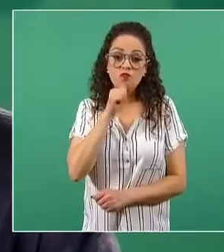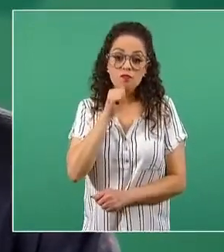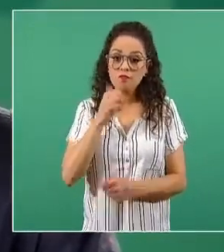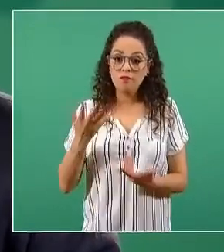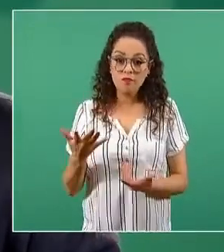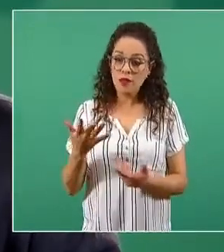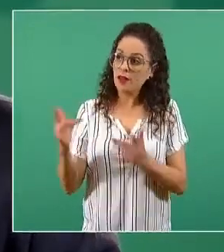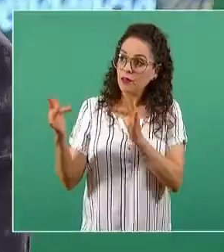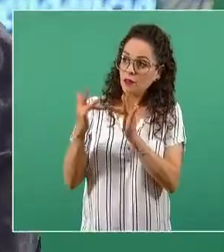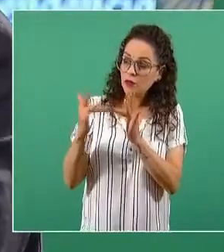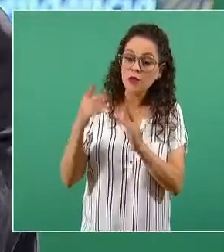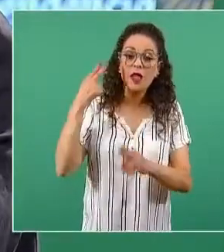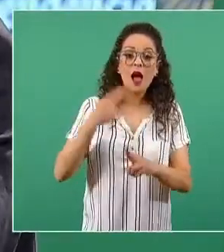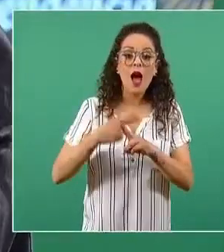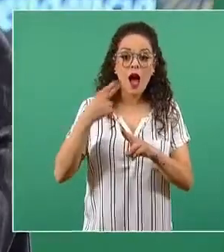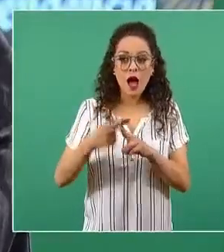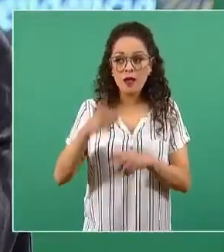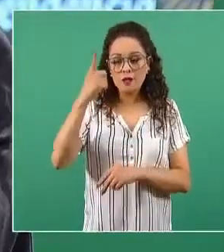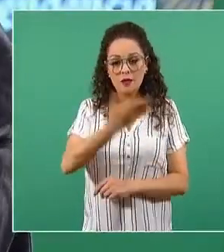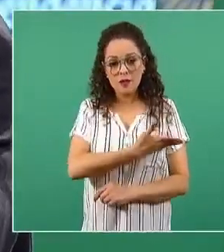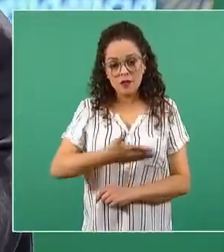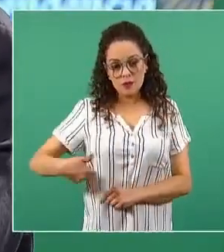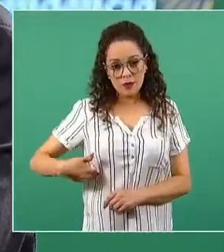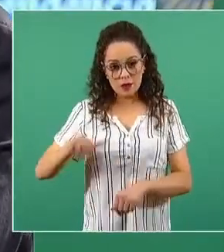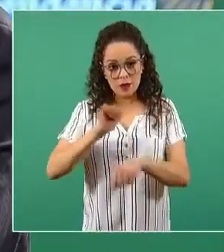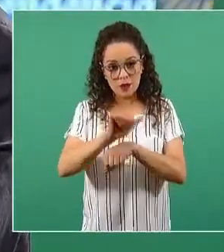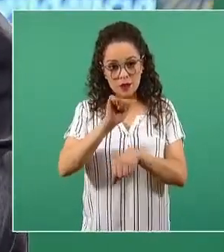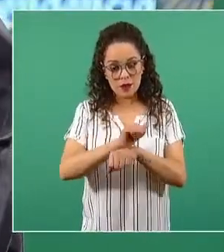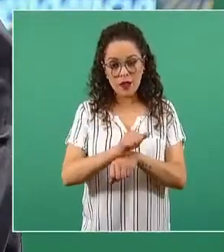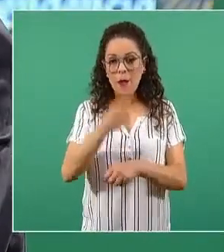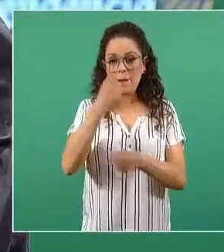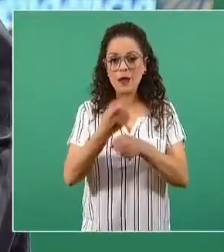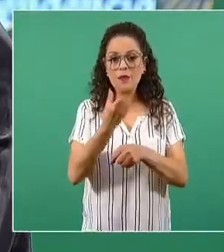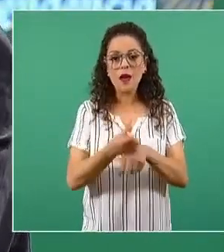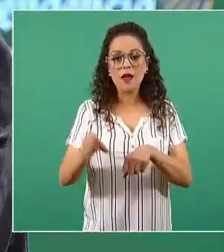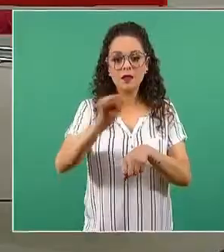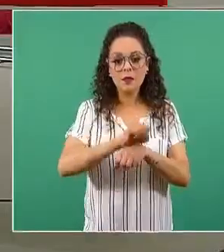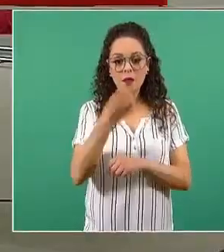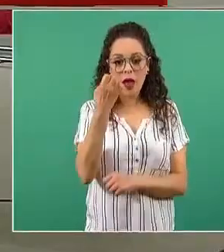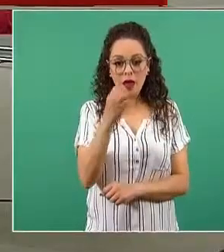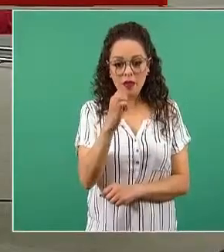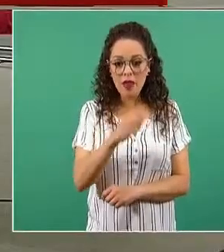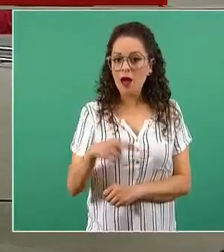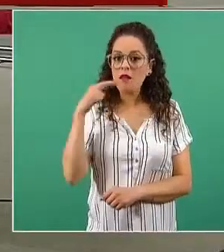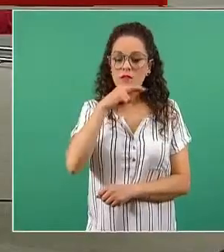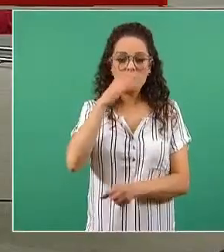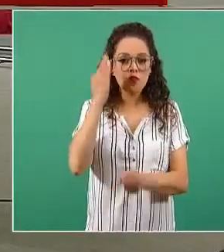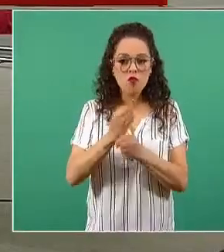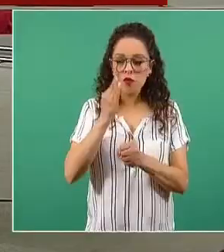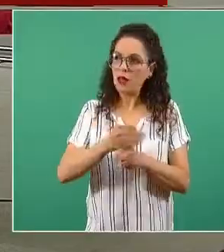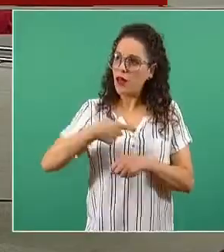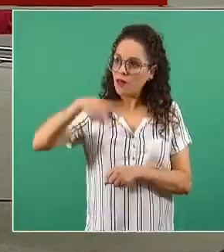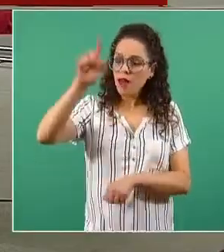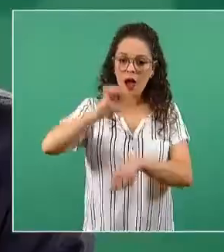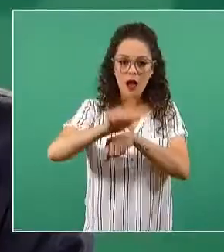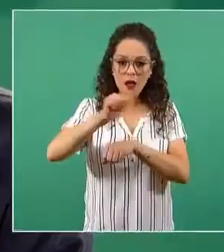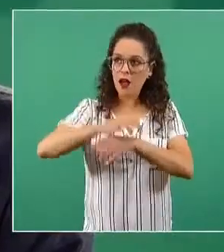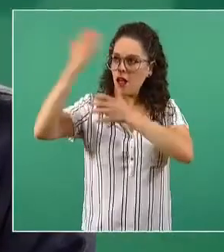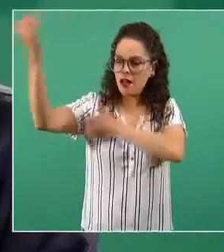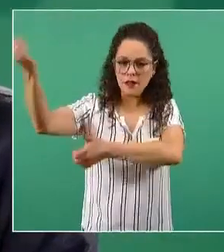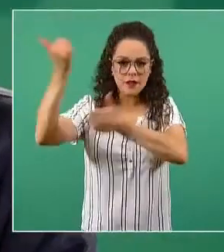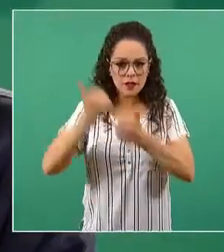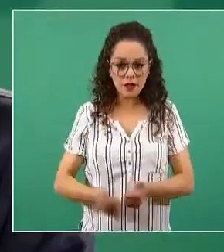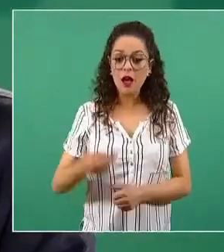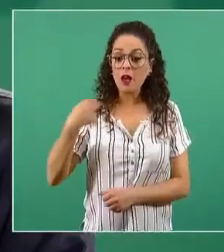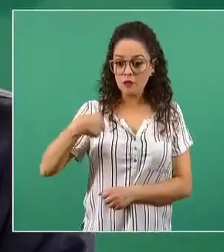presidente nos instruyó en la primera semana de enero: vayan hoy mismo a Argentina y traigan la vacuna. Así lo hicimos, así lo logramos, pero